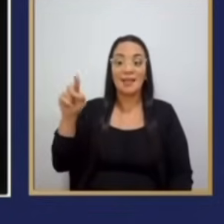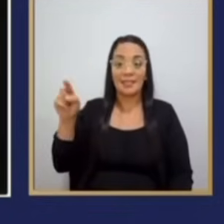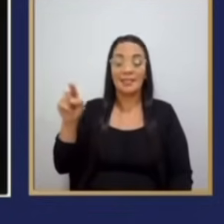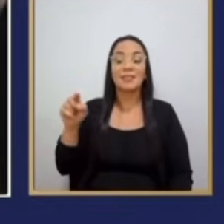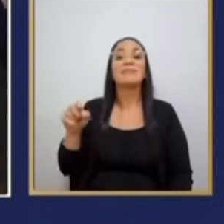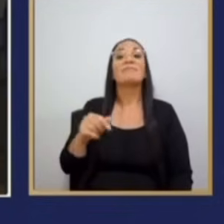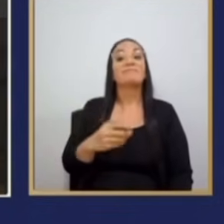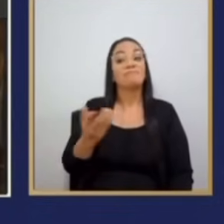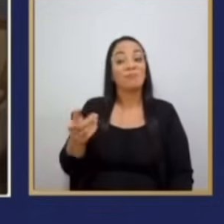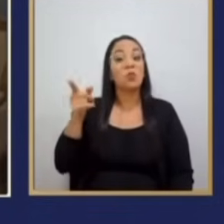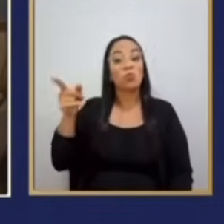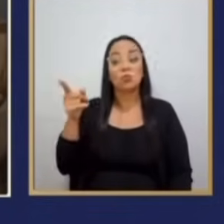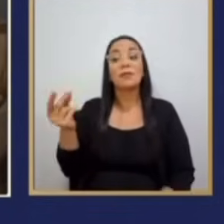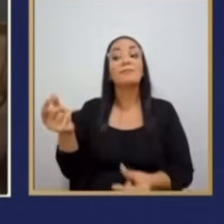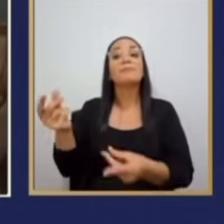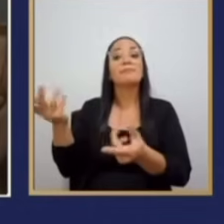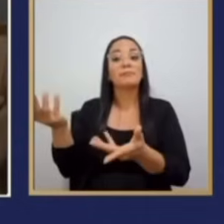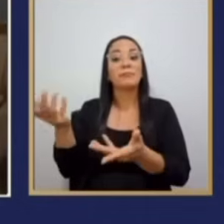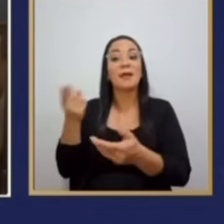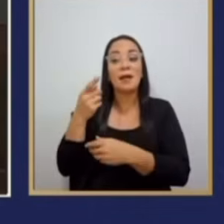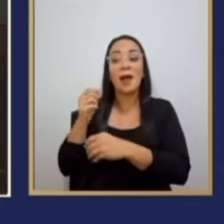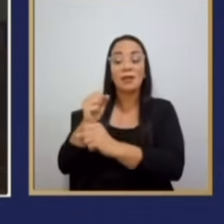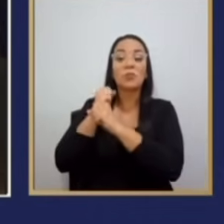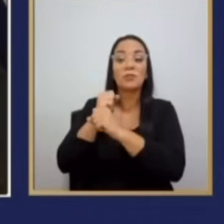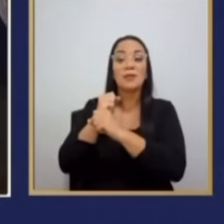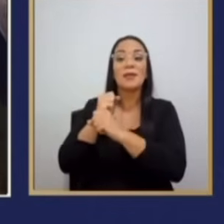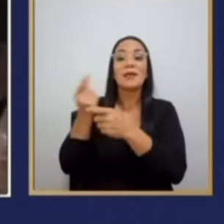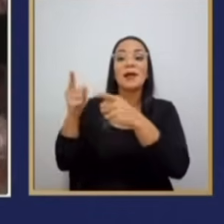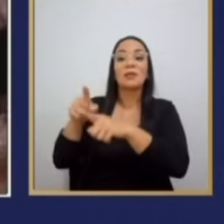el caso Aldesa vaya a juicio,